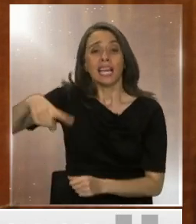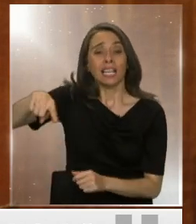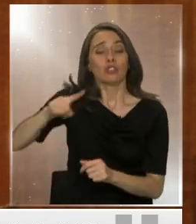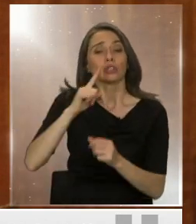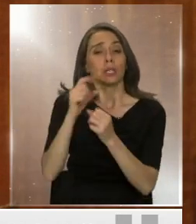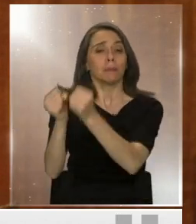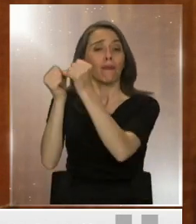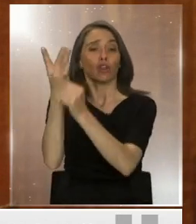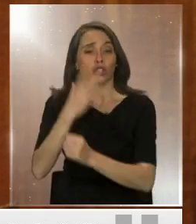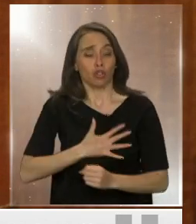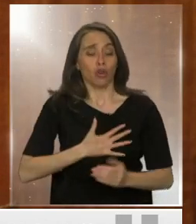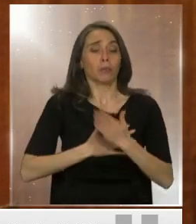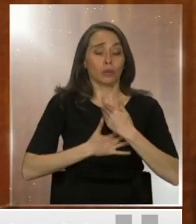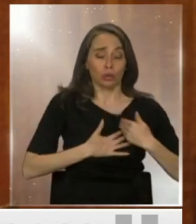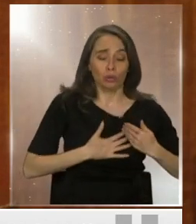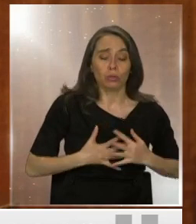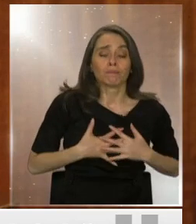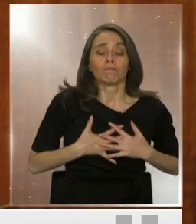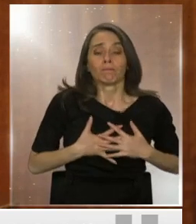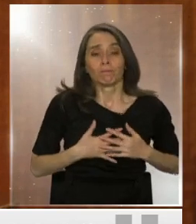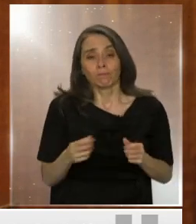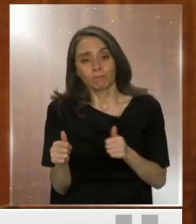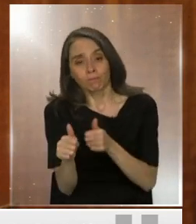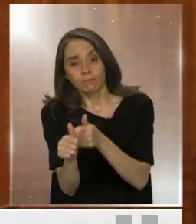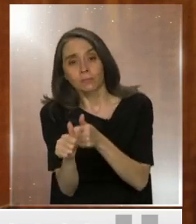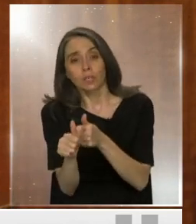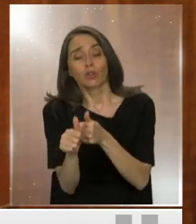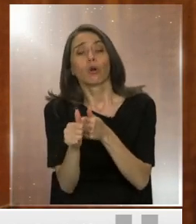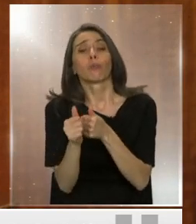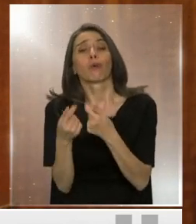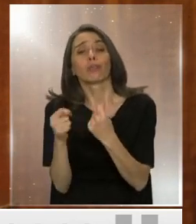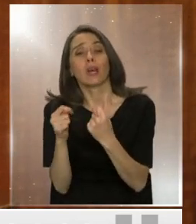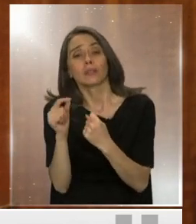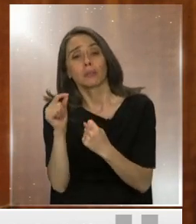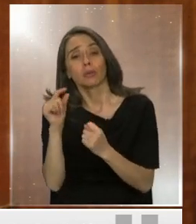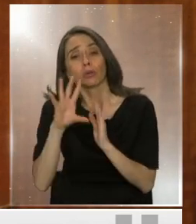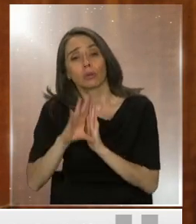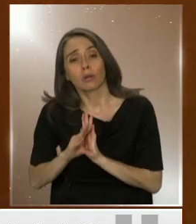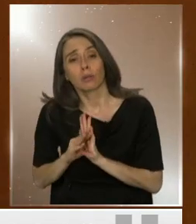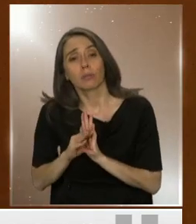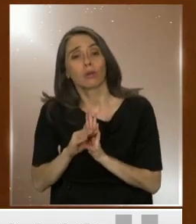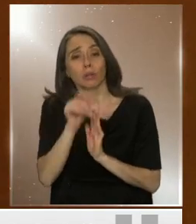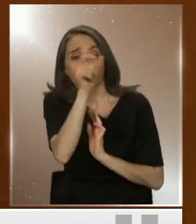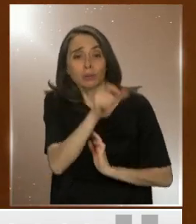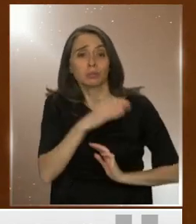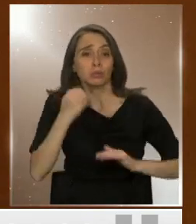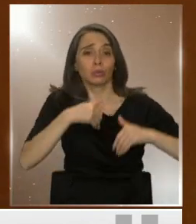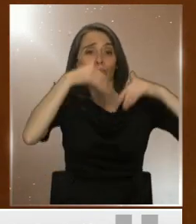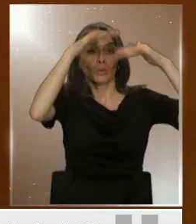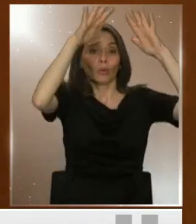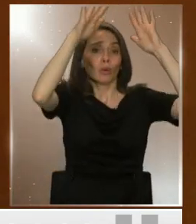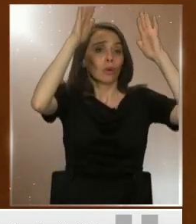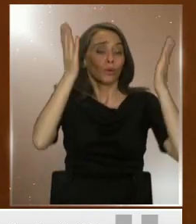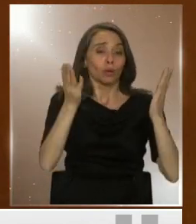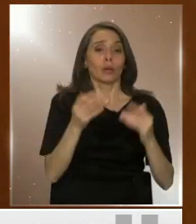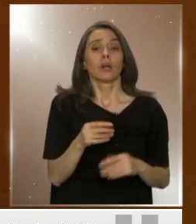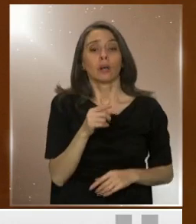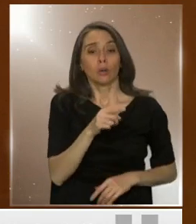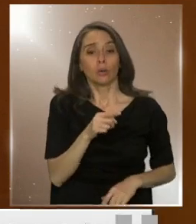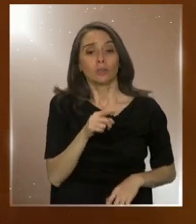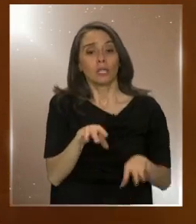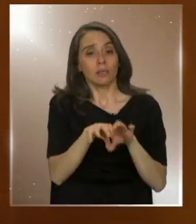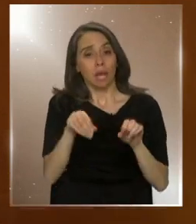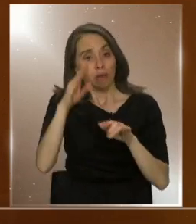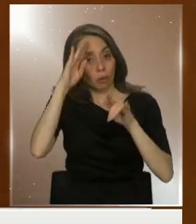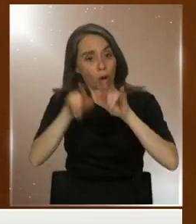que ellos lo sienten pero sí para tratar un poco de aminorar esa pérdida que sufrió está conforme con las flotas que